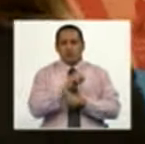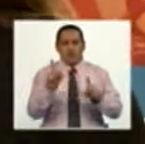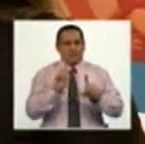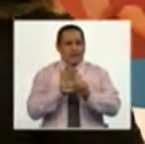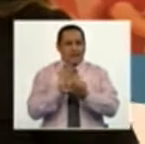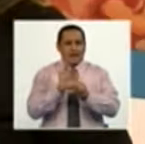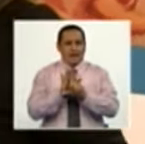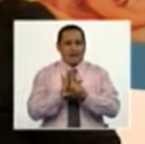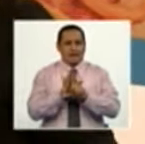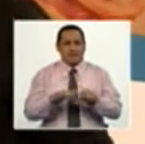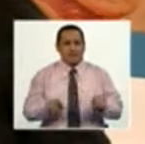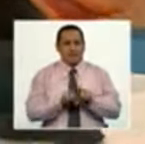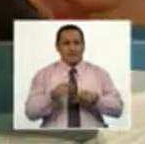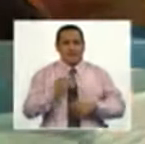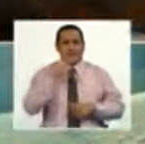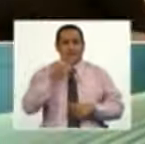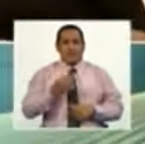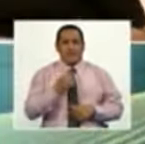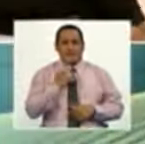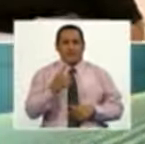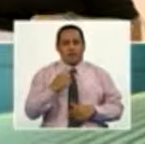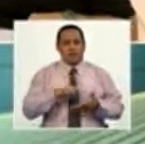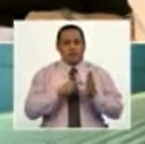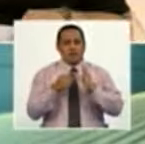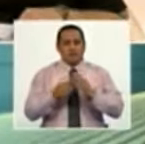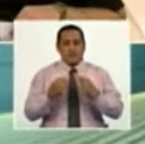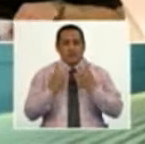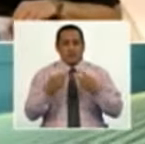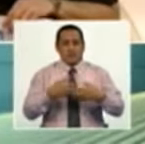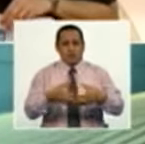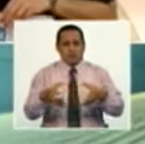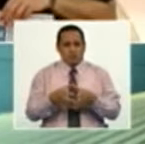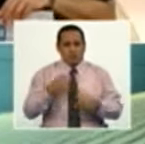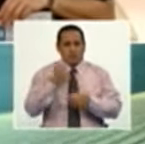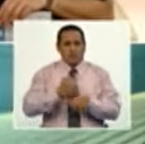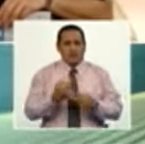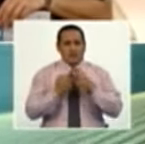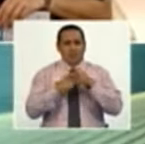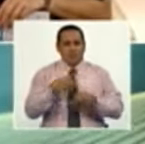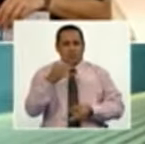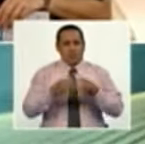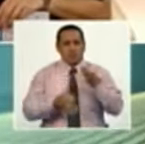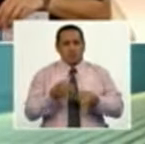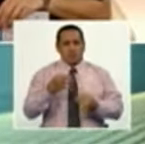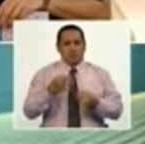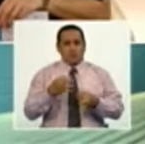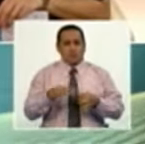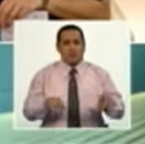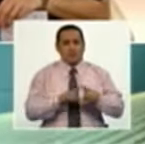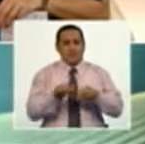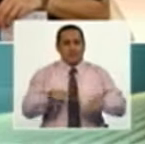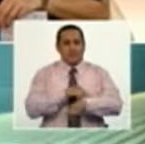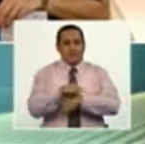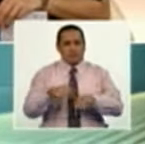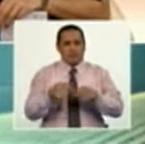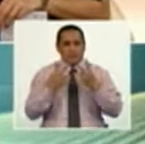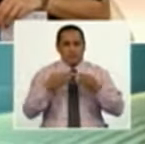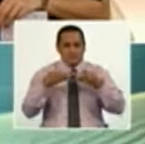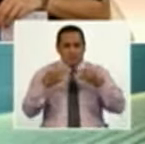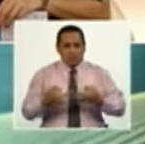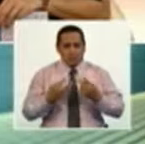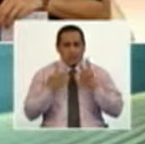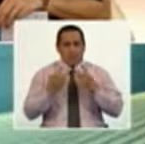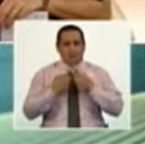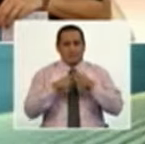ilegal. Eso es ilegal en realidad. En realidad ahí lo que ocurrió fue que los trabajadores iniciaron un proceso laboral, que creo yo que es la vía adecuada